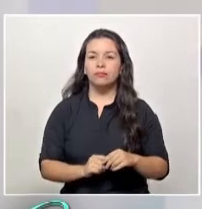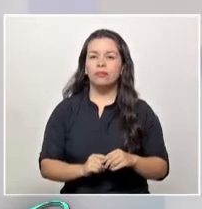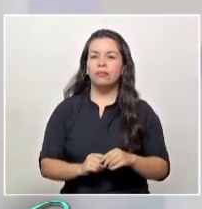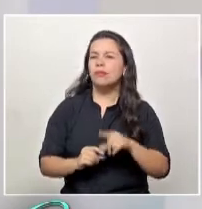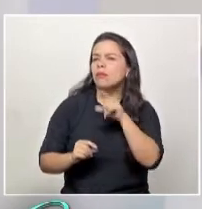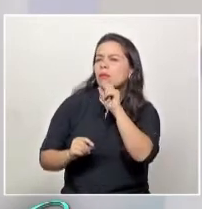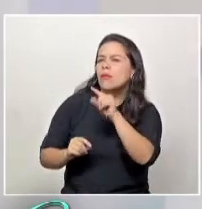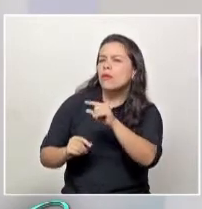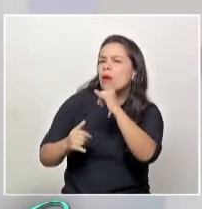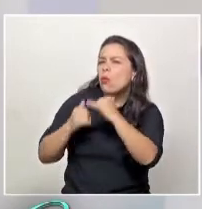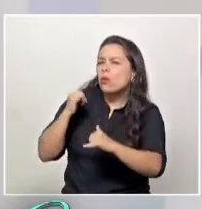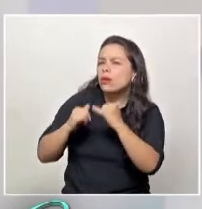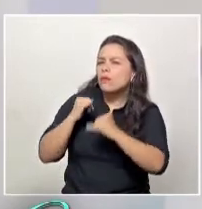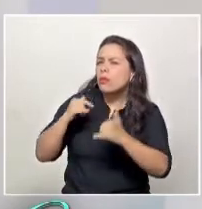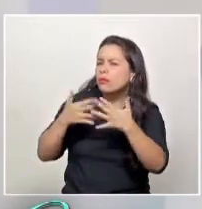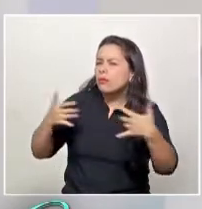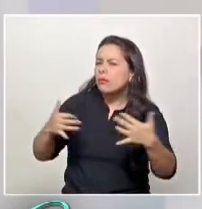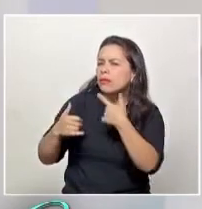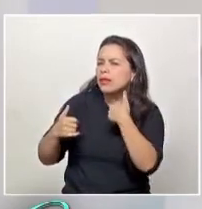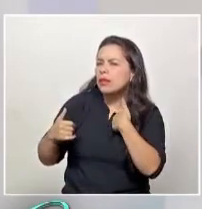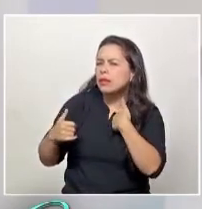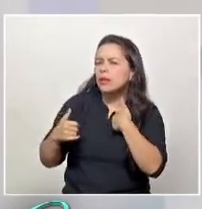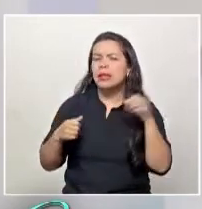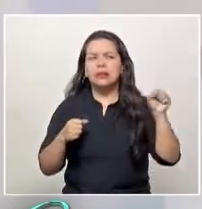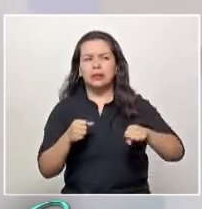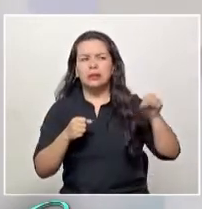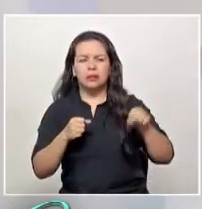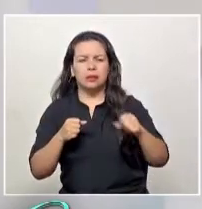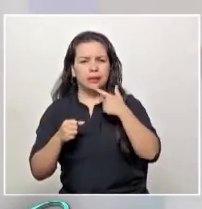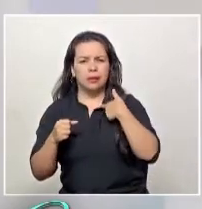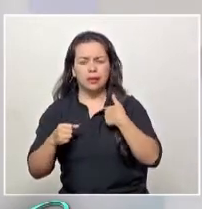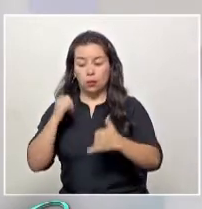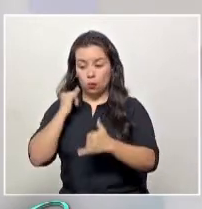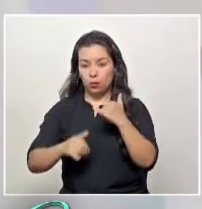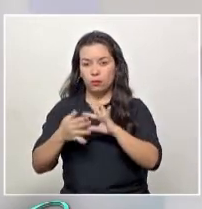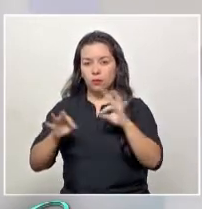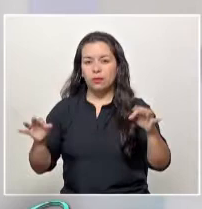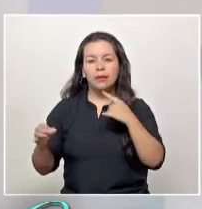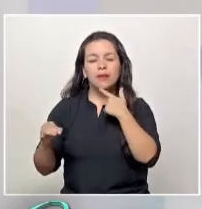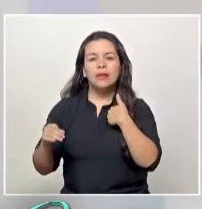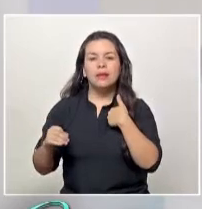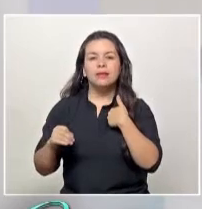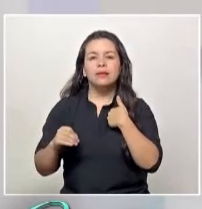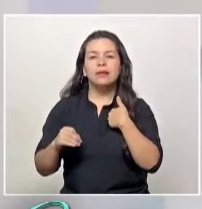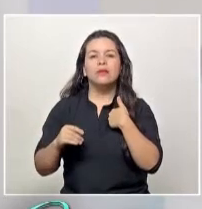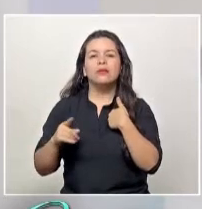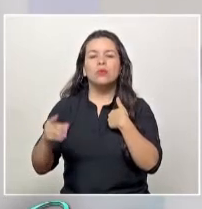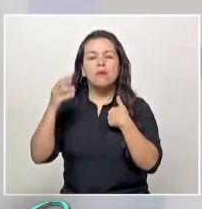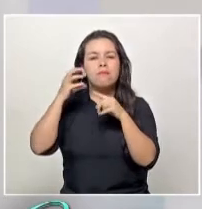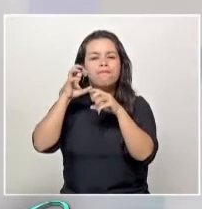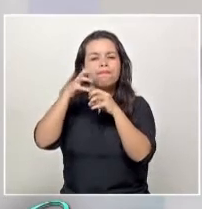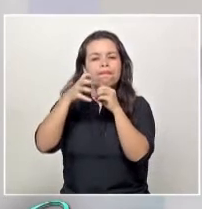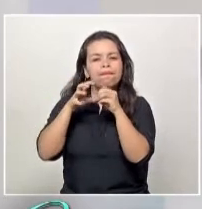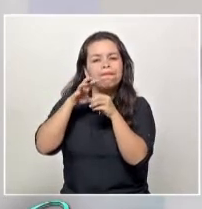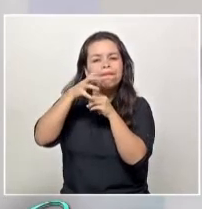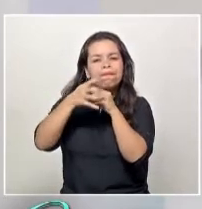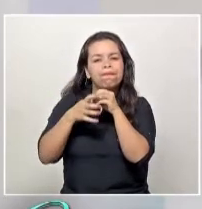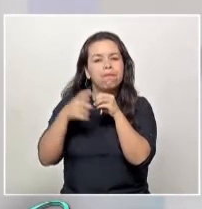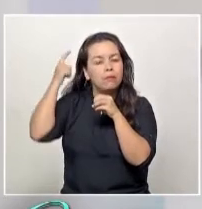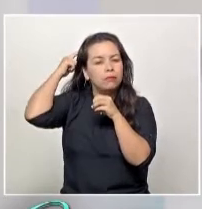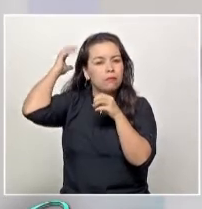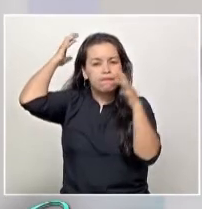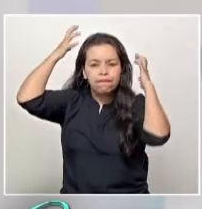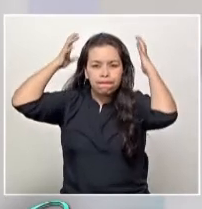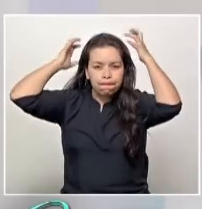Abajo dice el resultado. Sí, aquí ya dice, cuerpo calloso está prominente, pero